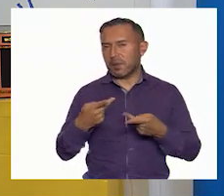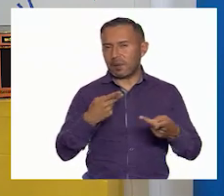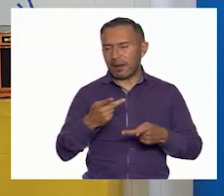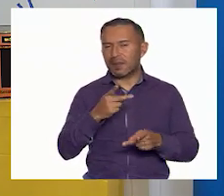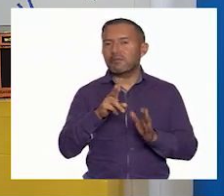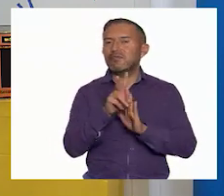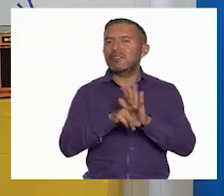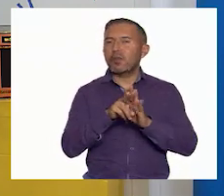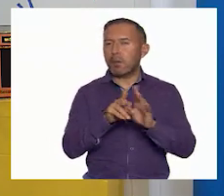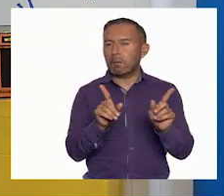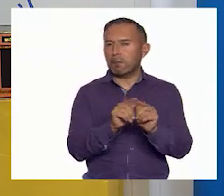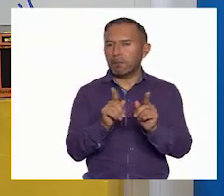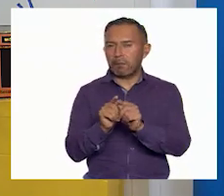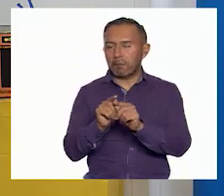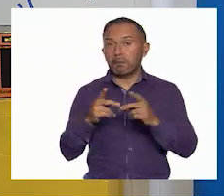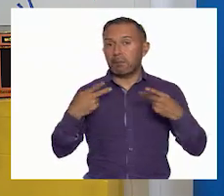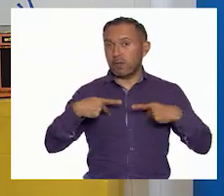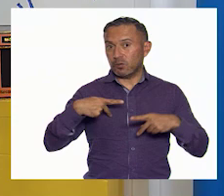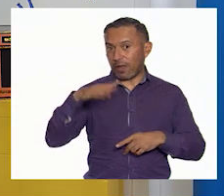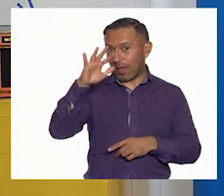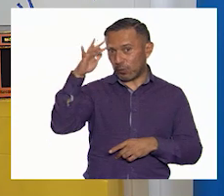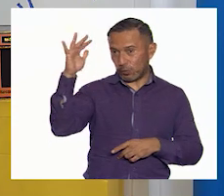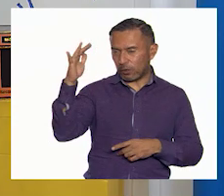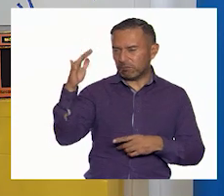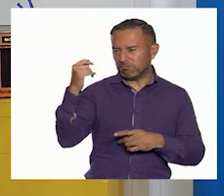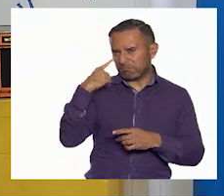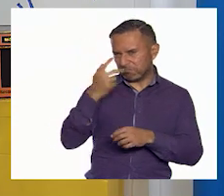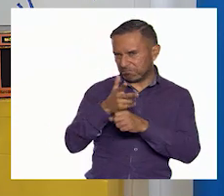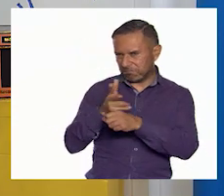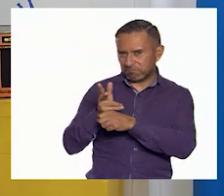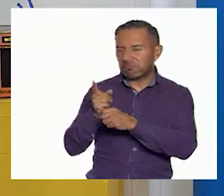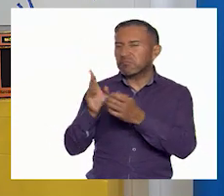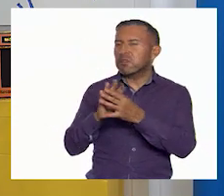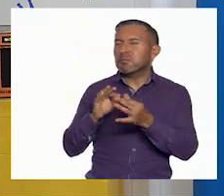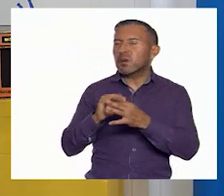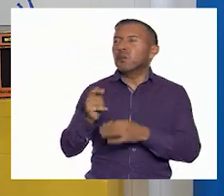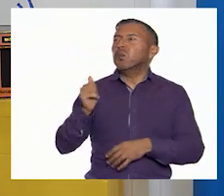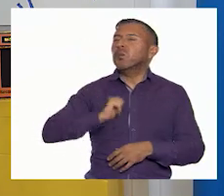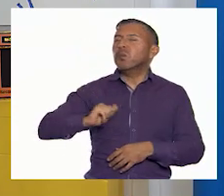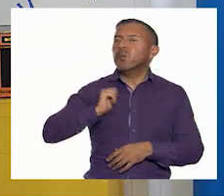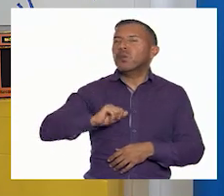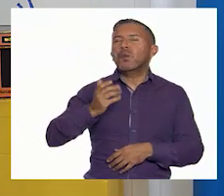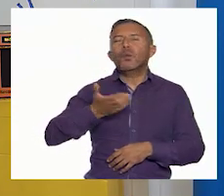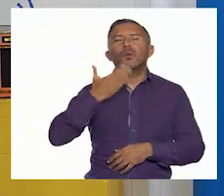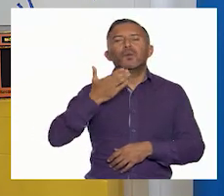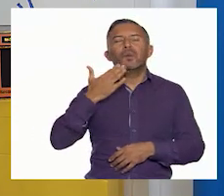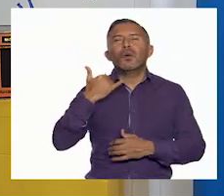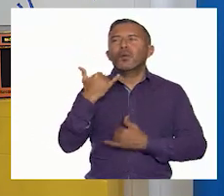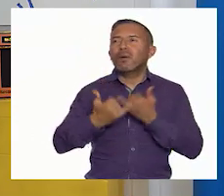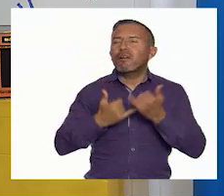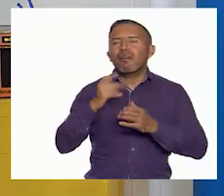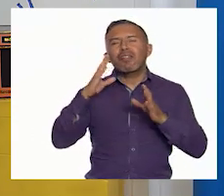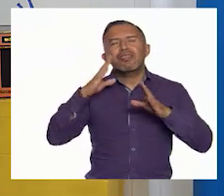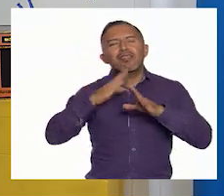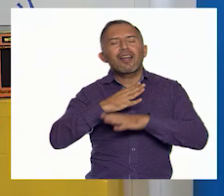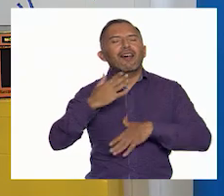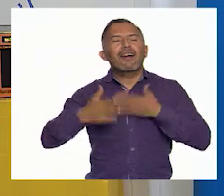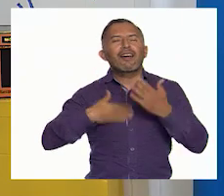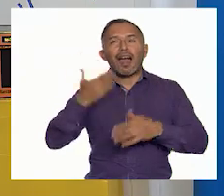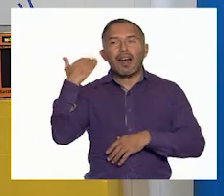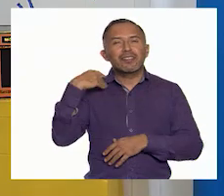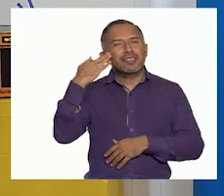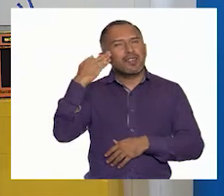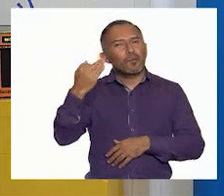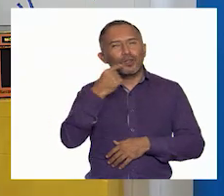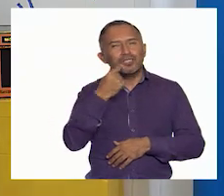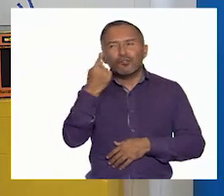unas personas adultas que nos van a platicar cómo se divertían ellos y qué actividades recreativas realizaban cuando eran niños.